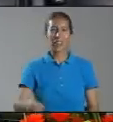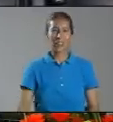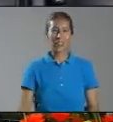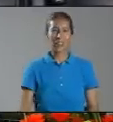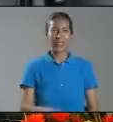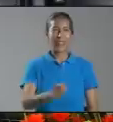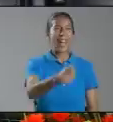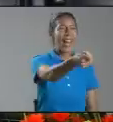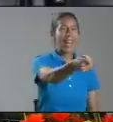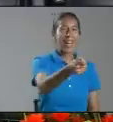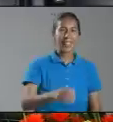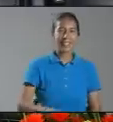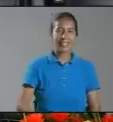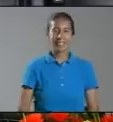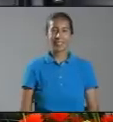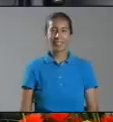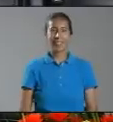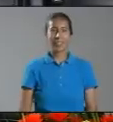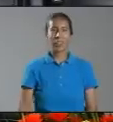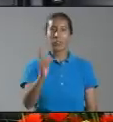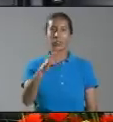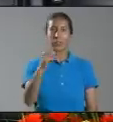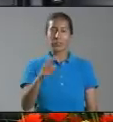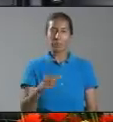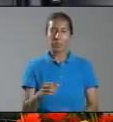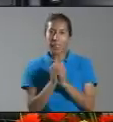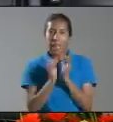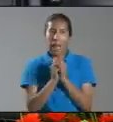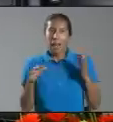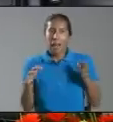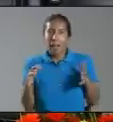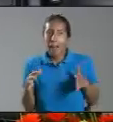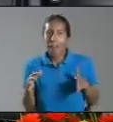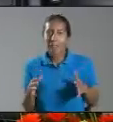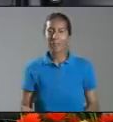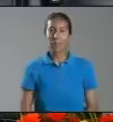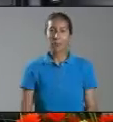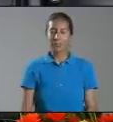Ya, pero fíjese que todos se ponen medio nerviosos.